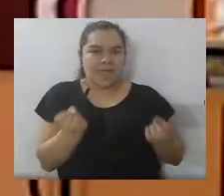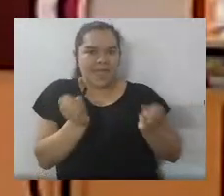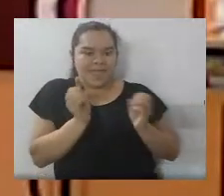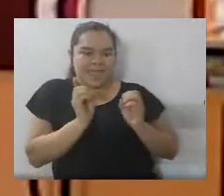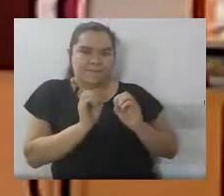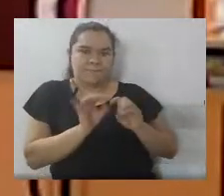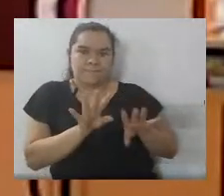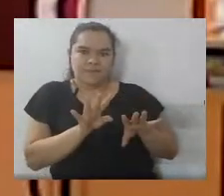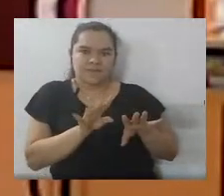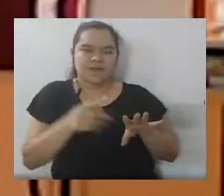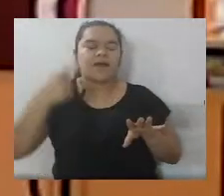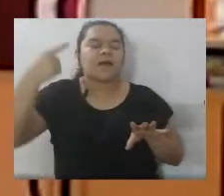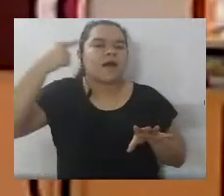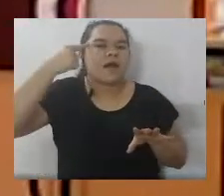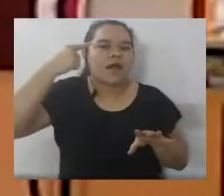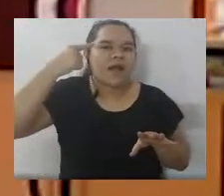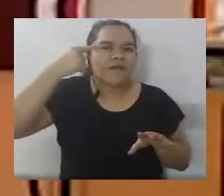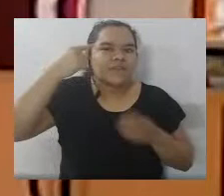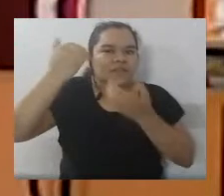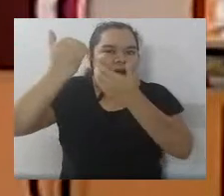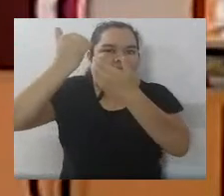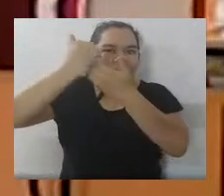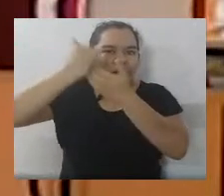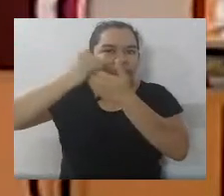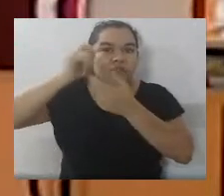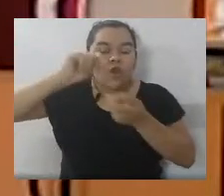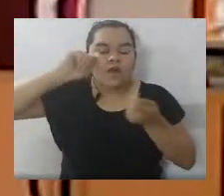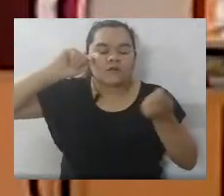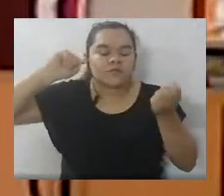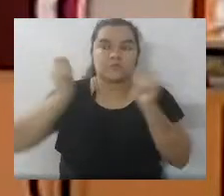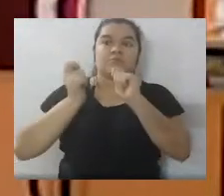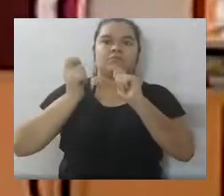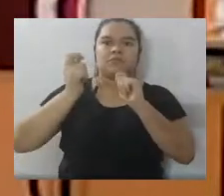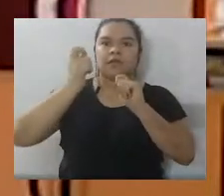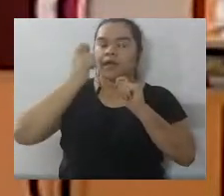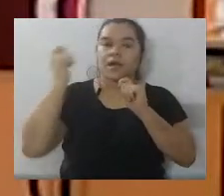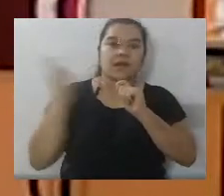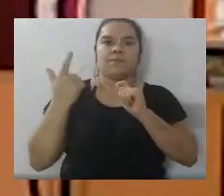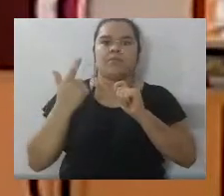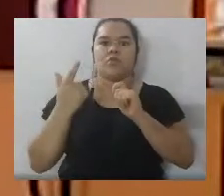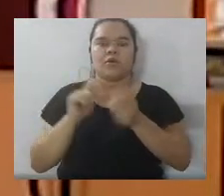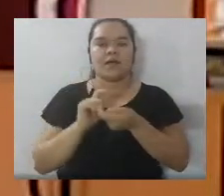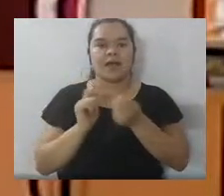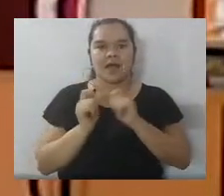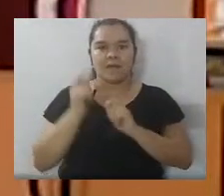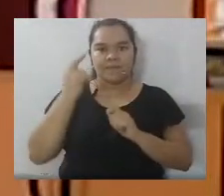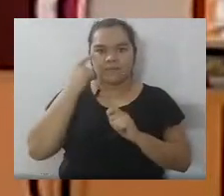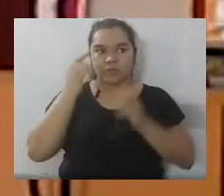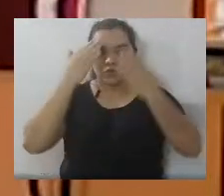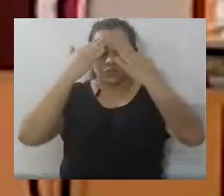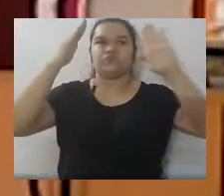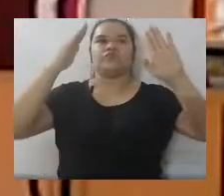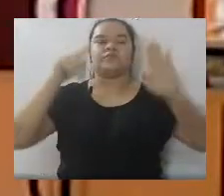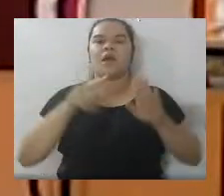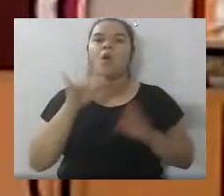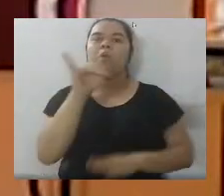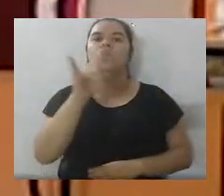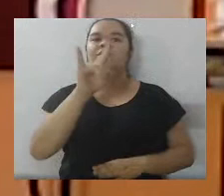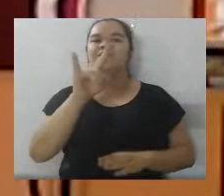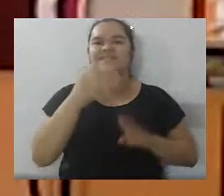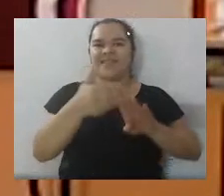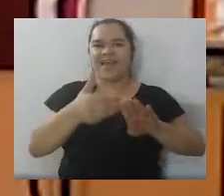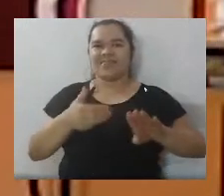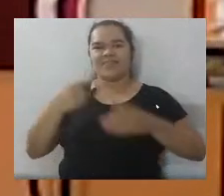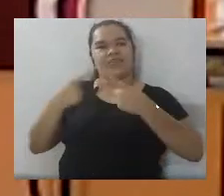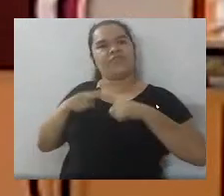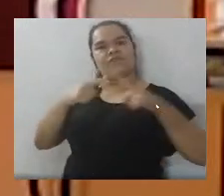hagan un clic, un rápido cambio en el reseteo, digamos, de su cerebro. ¿Por qué?